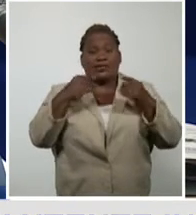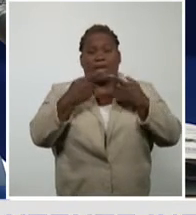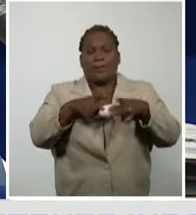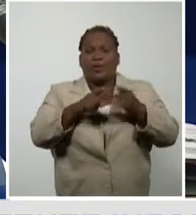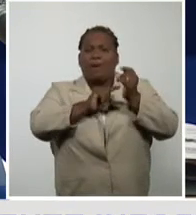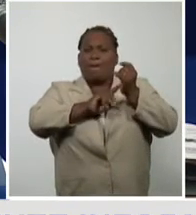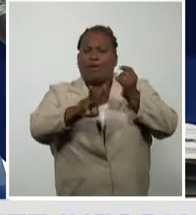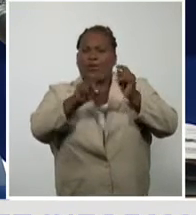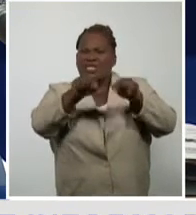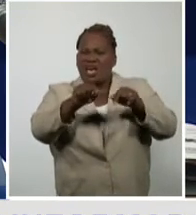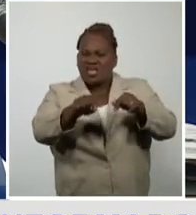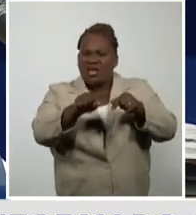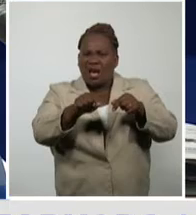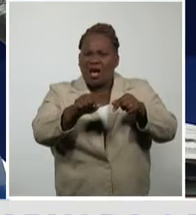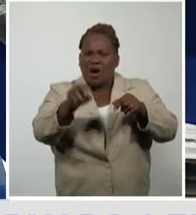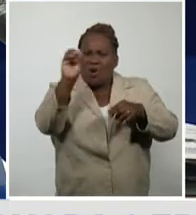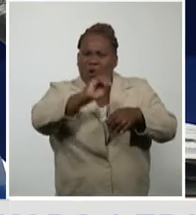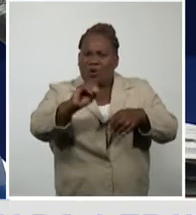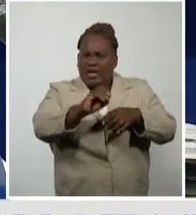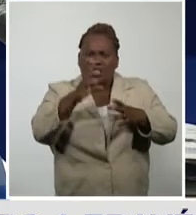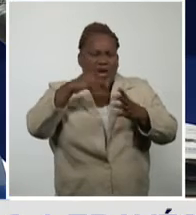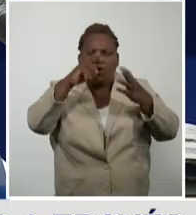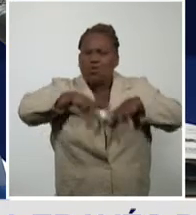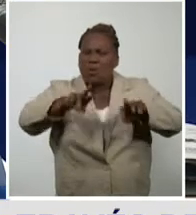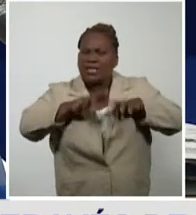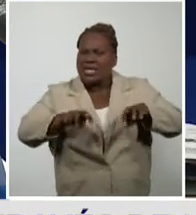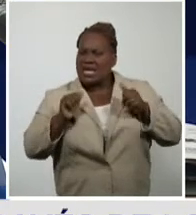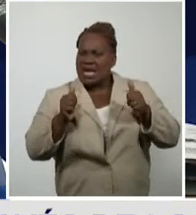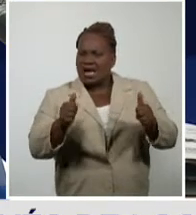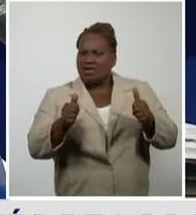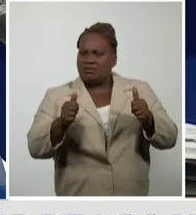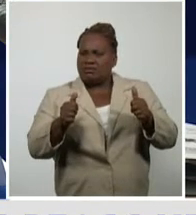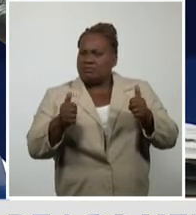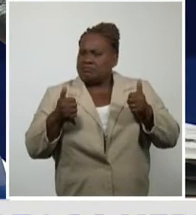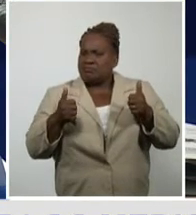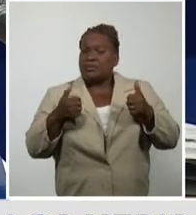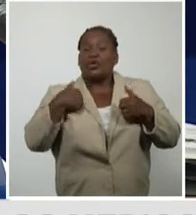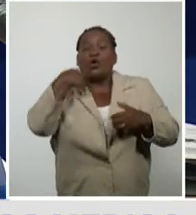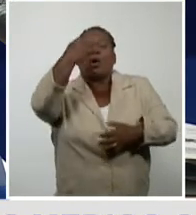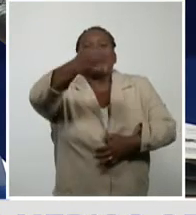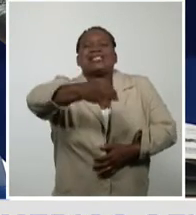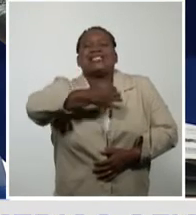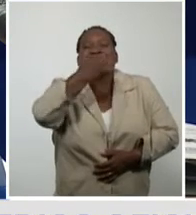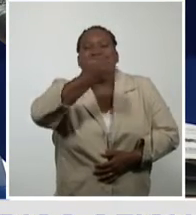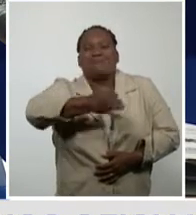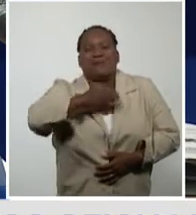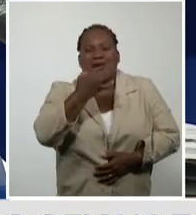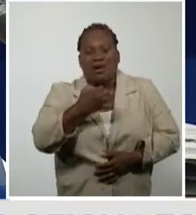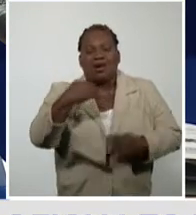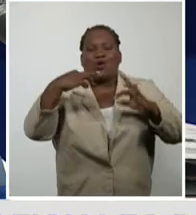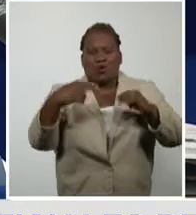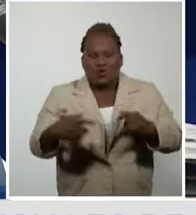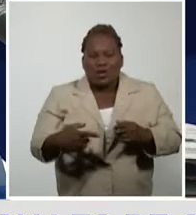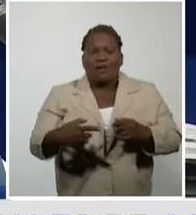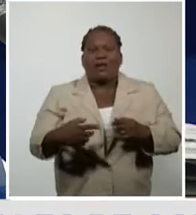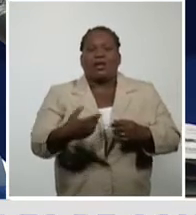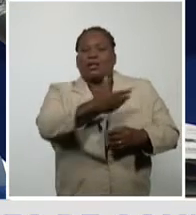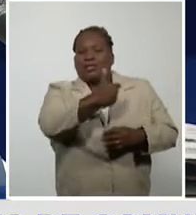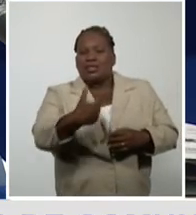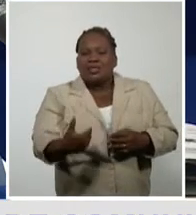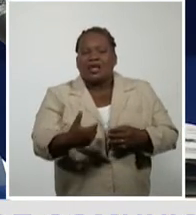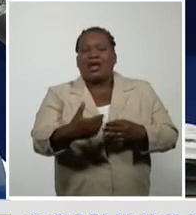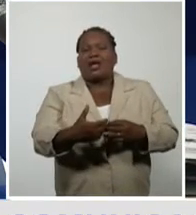mejor no estudian muchos casos. Y creo que aquí un día lo explicamos, lo podemos volver a traer, el número